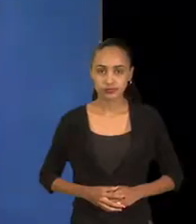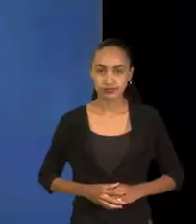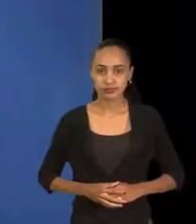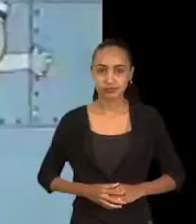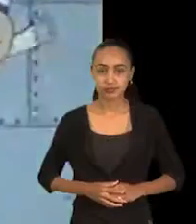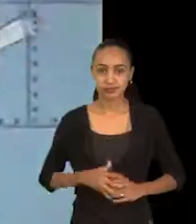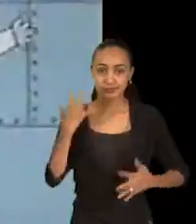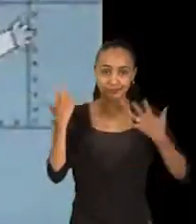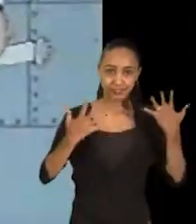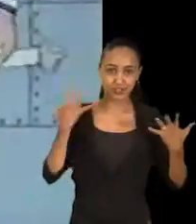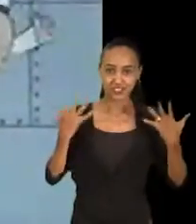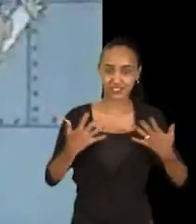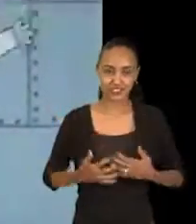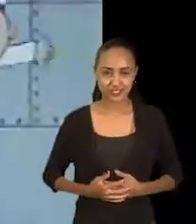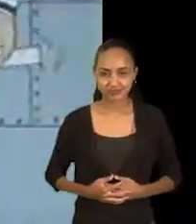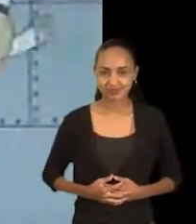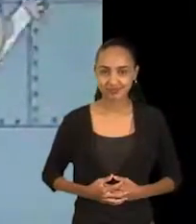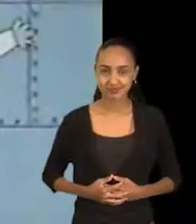¡Nos hemos salvado!